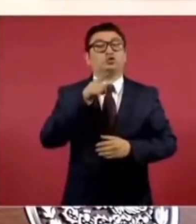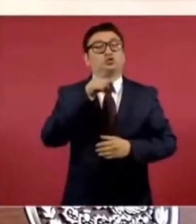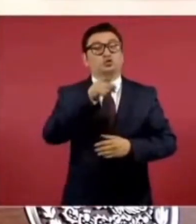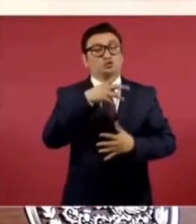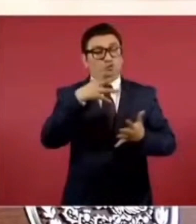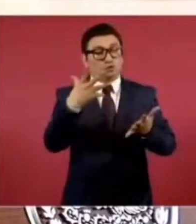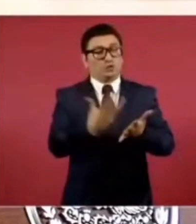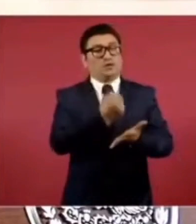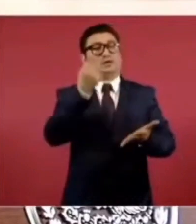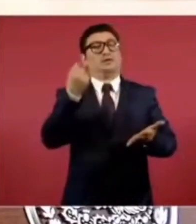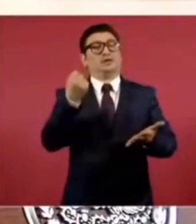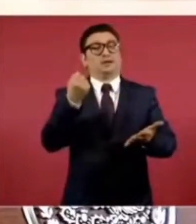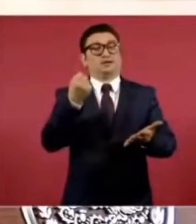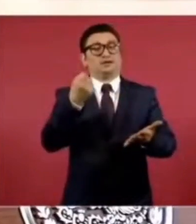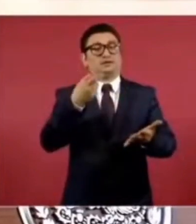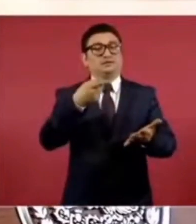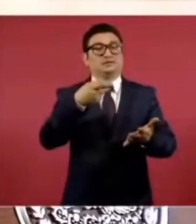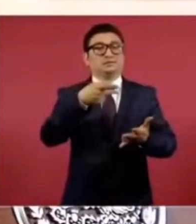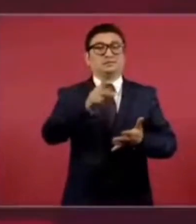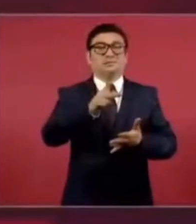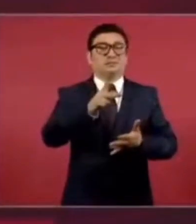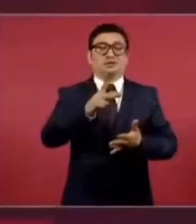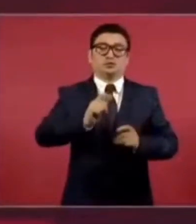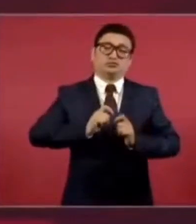ganastes pero no